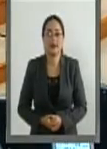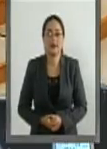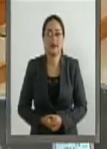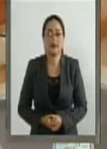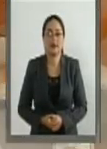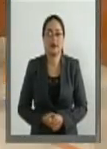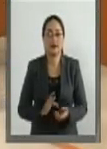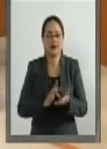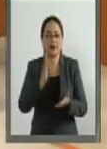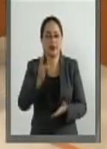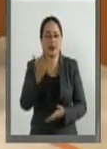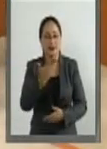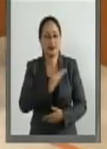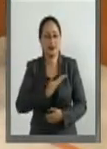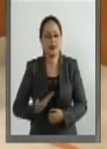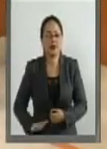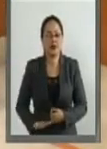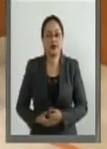Gracias, presidente.